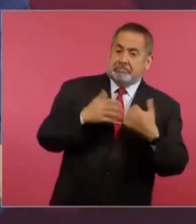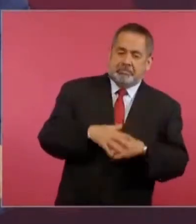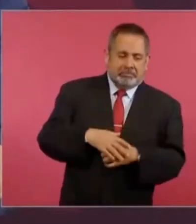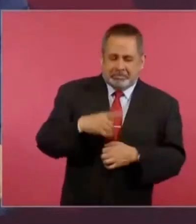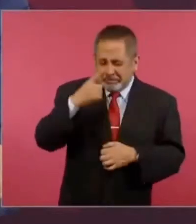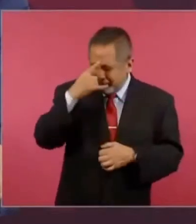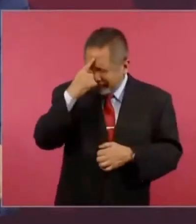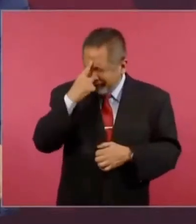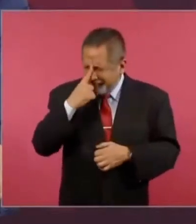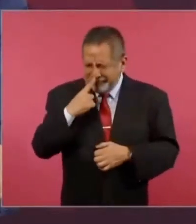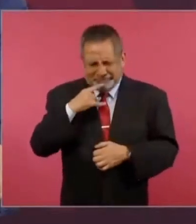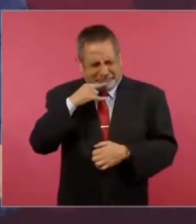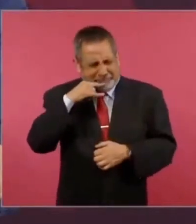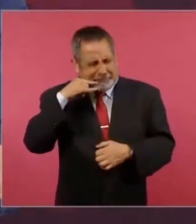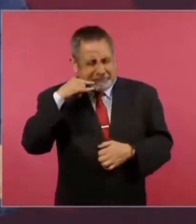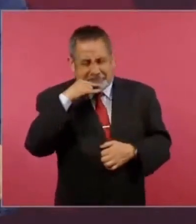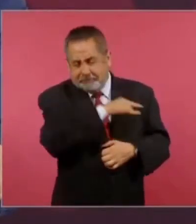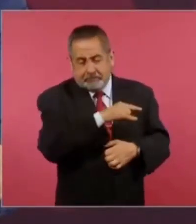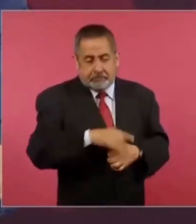cinicazos